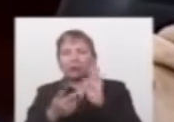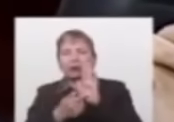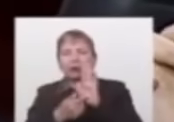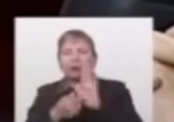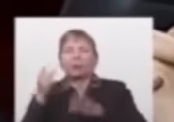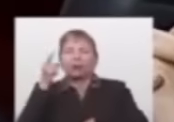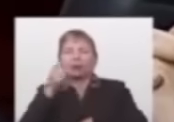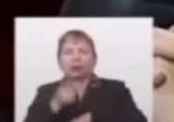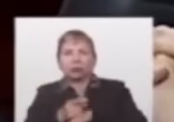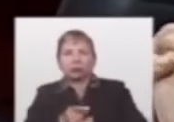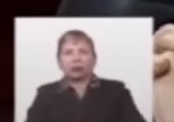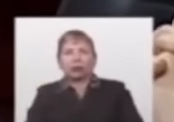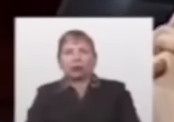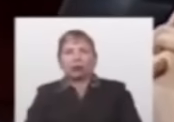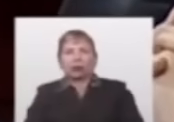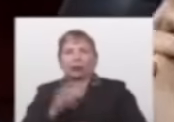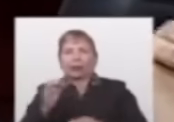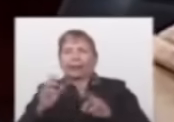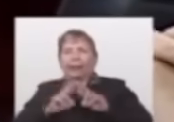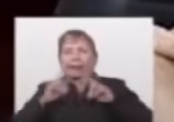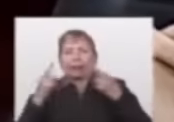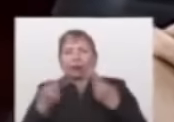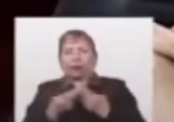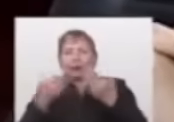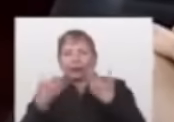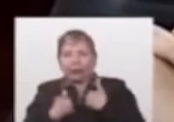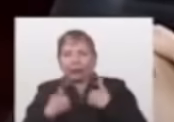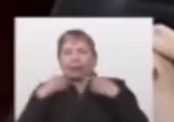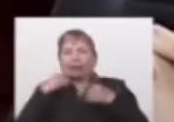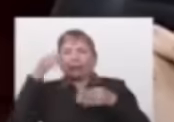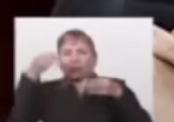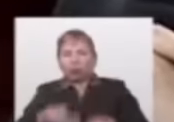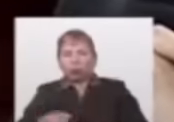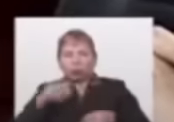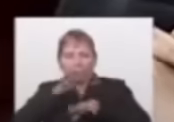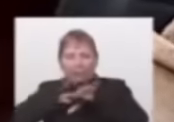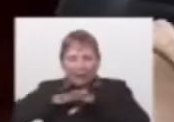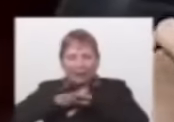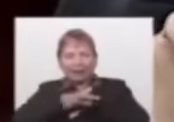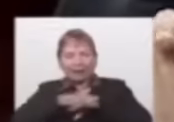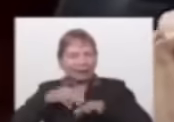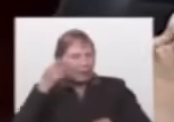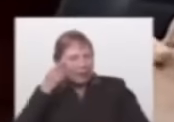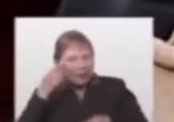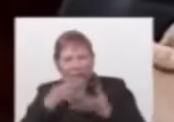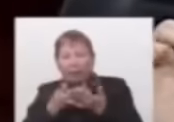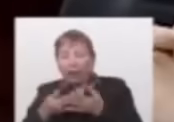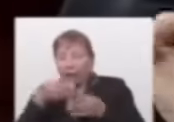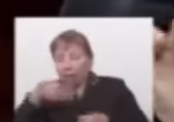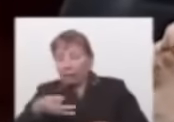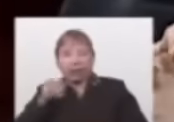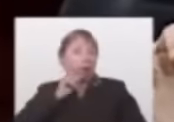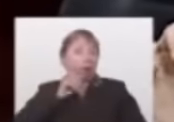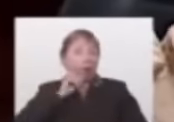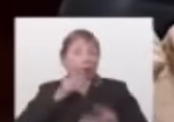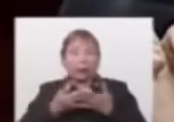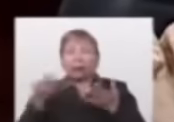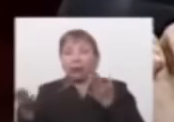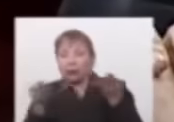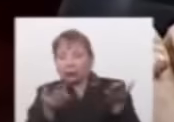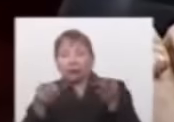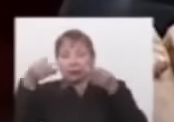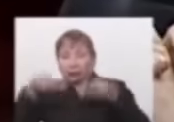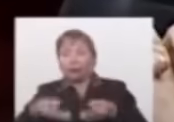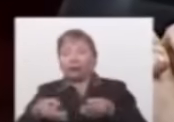denuncia. Y las reuniones que uno tiene es justamente para analizar los hechos y para determinar